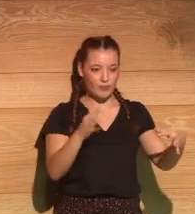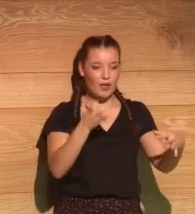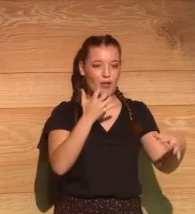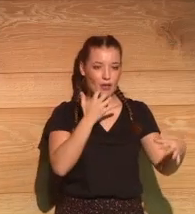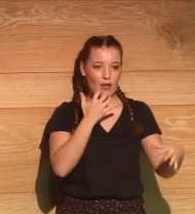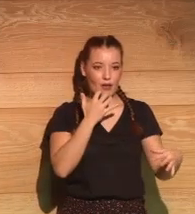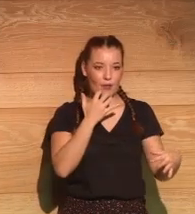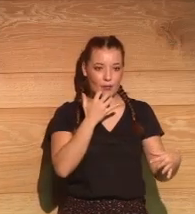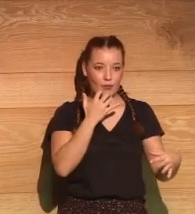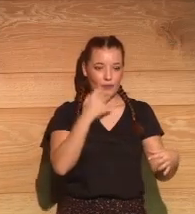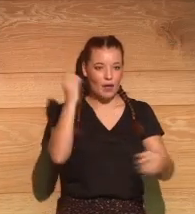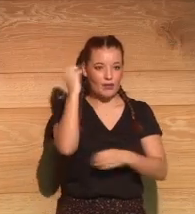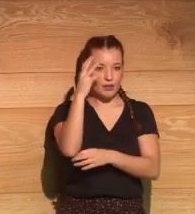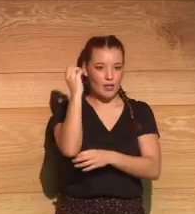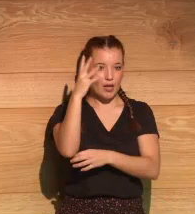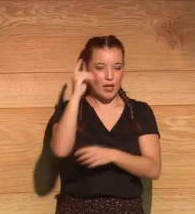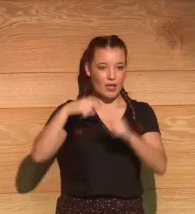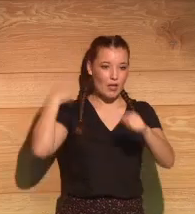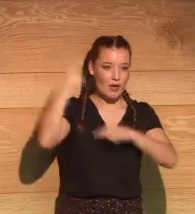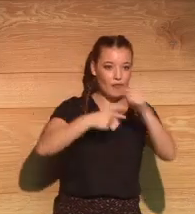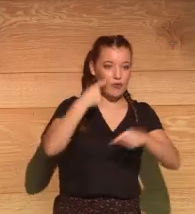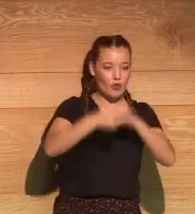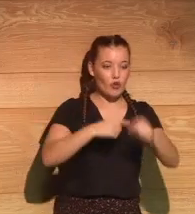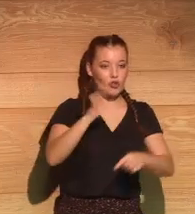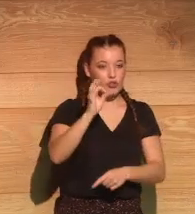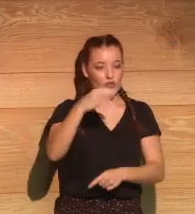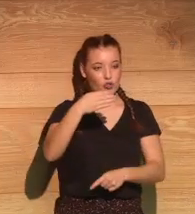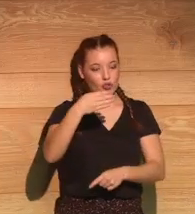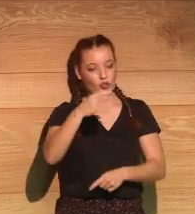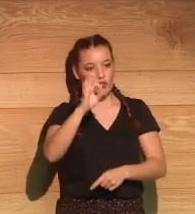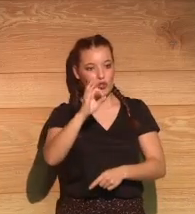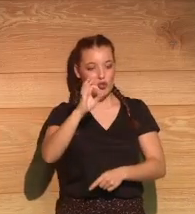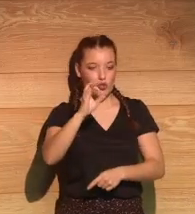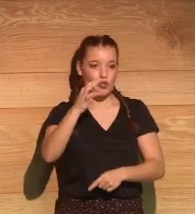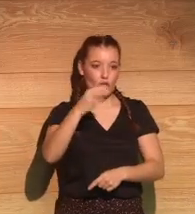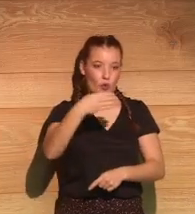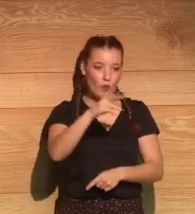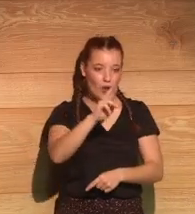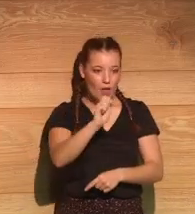la generación de Sobrada de Ernesto Castro hablabas de que